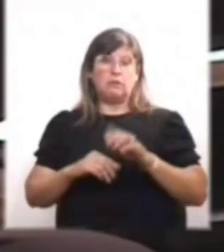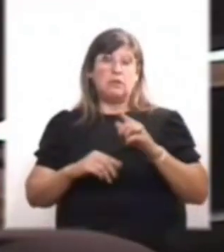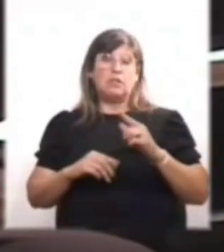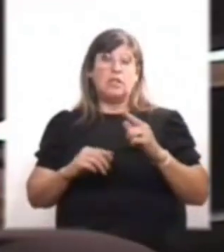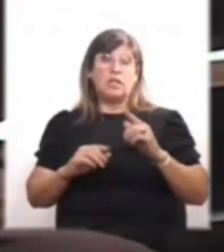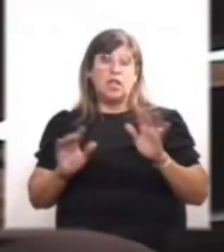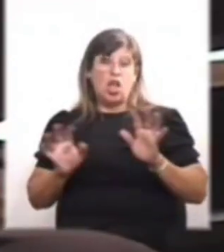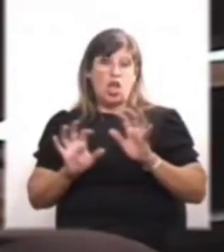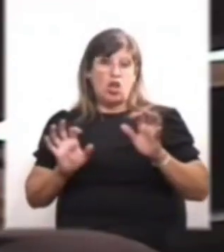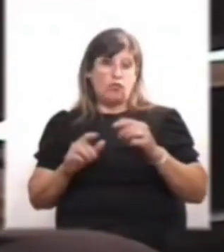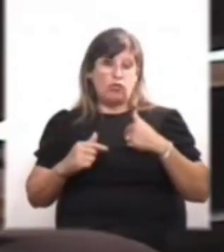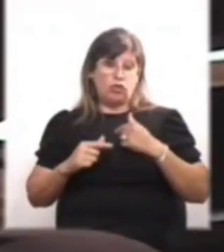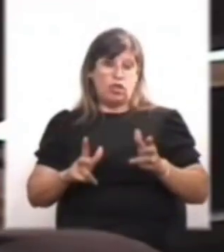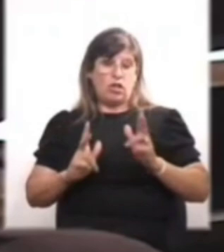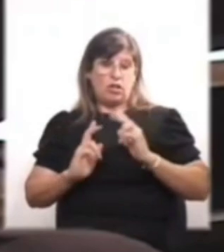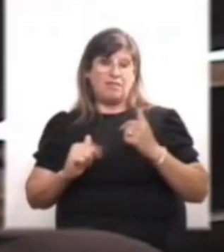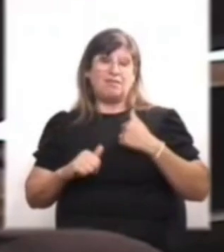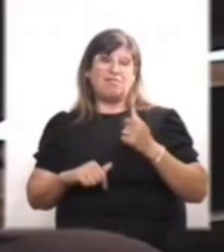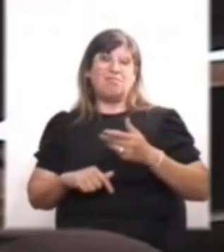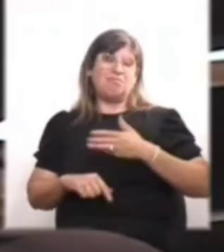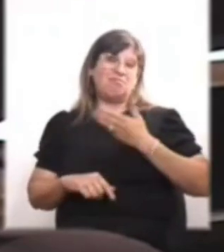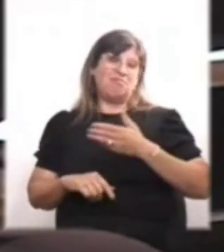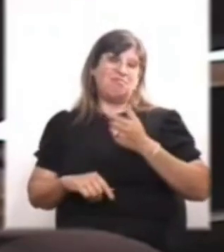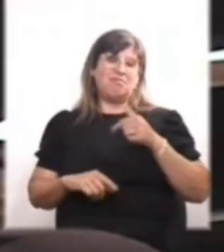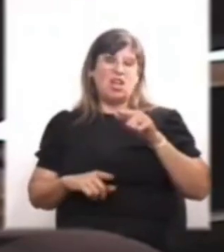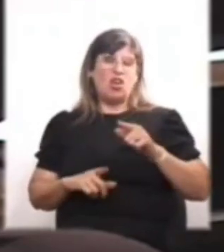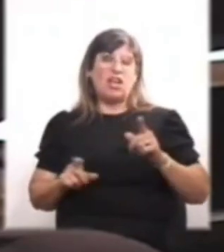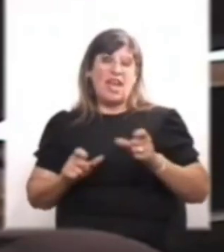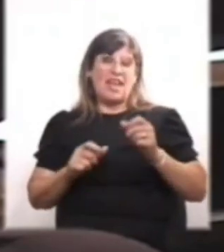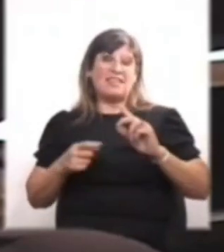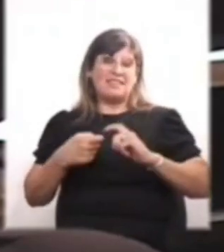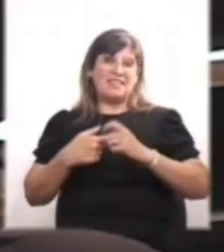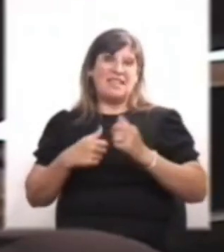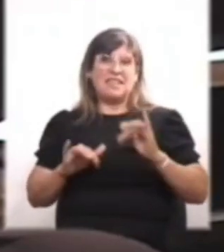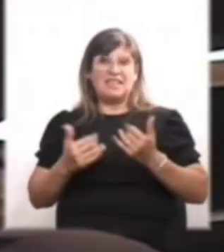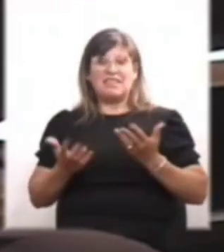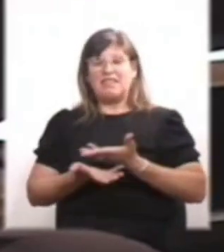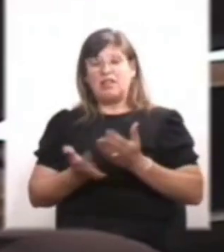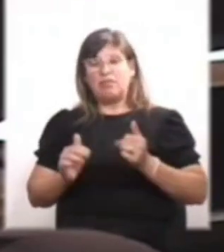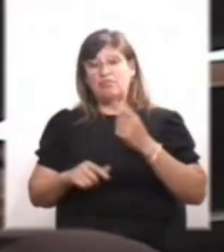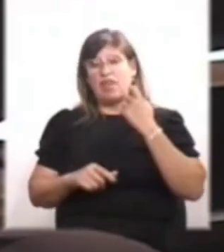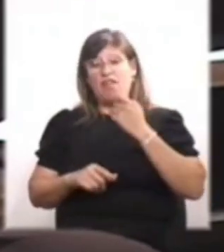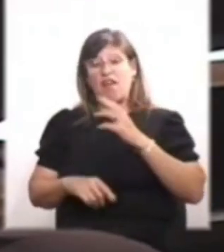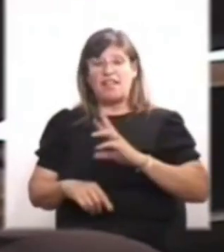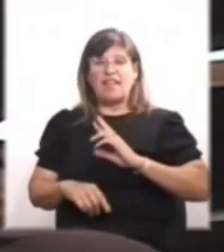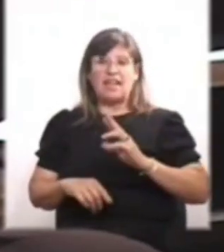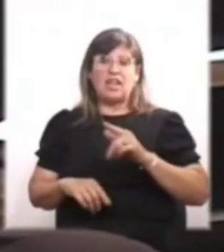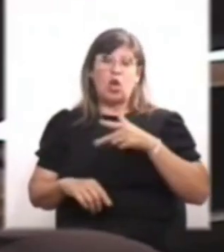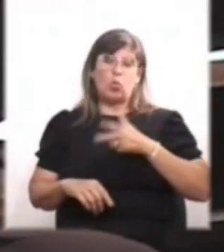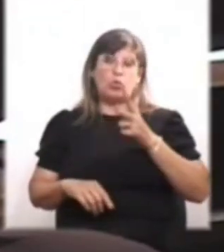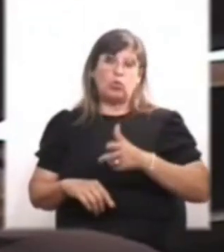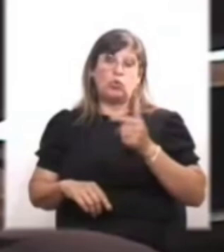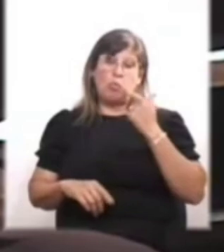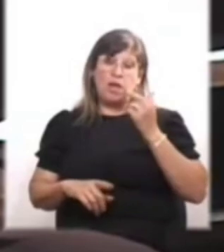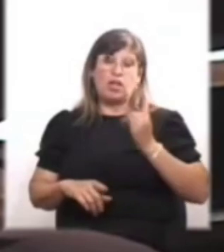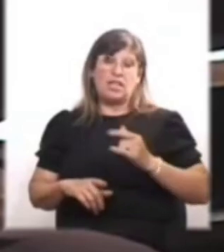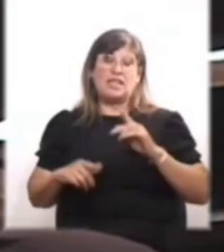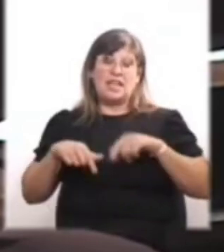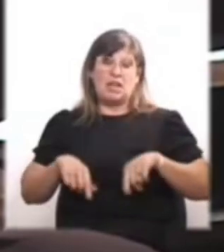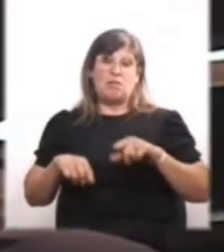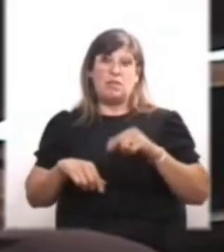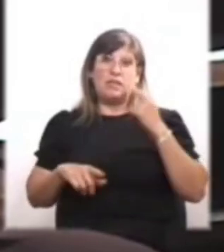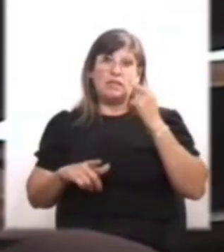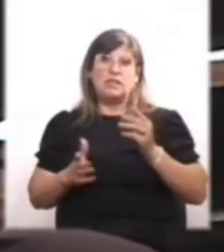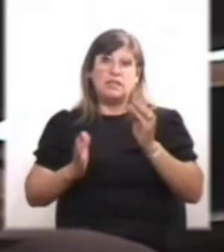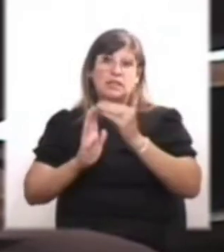nos dijeron que es histórico el reclamo que realiza este sindicato ante la ya evidente carencia de recursos humanos que atraviesa el Ministerio. De acuerdo a los